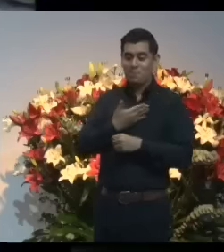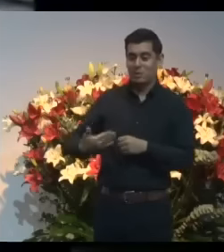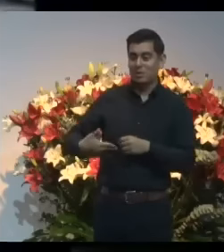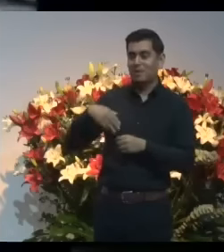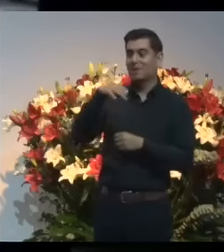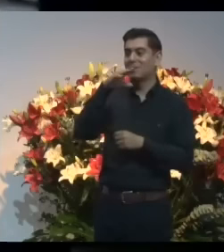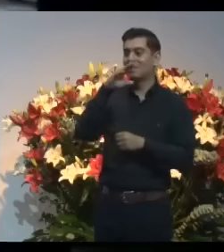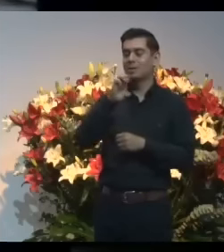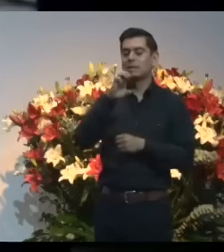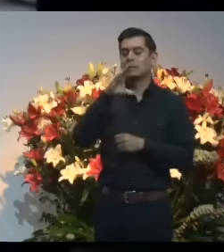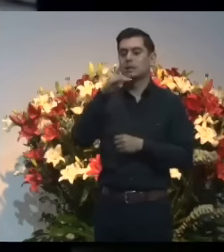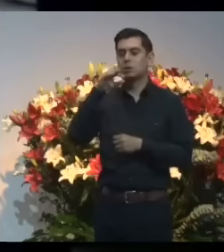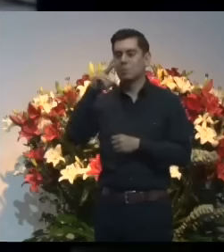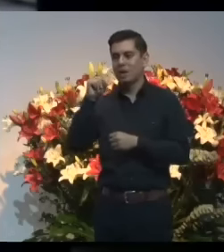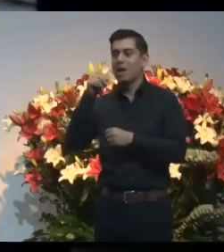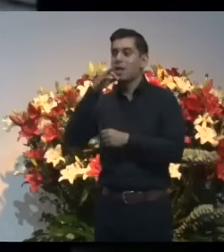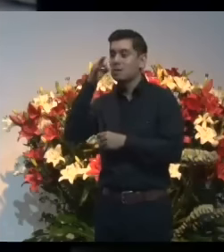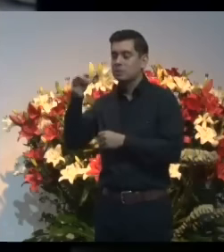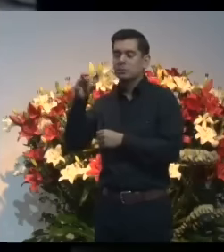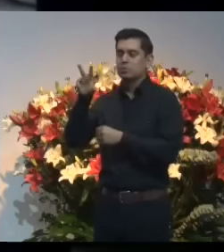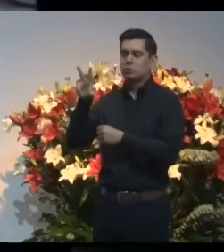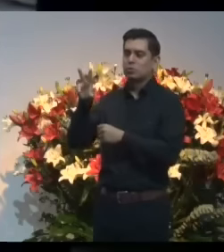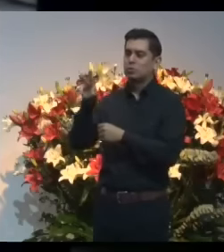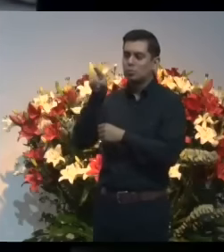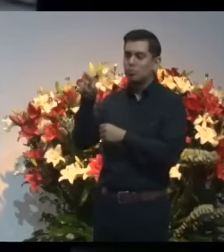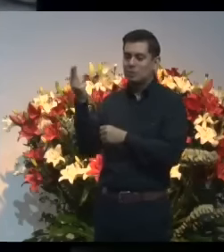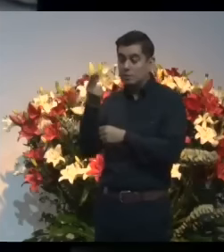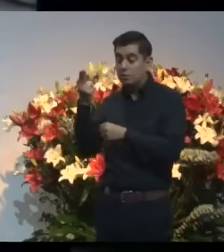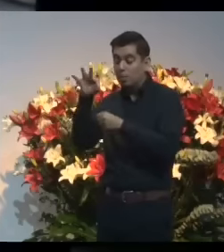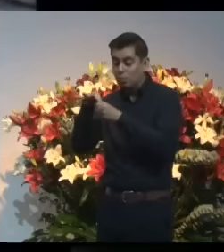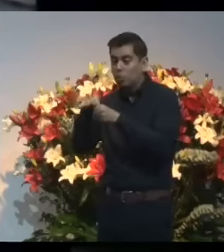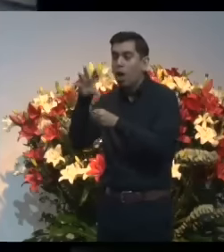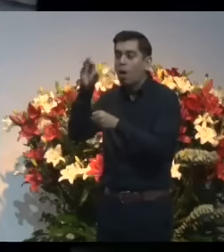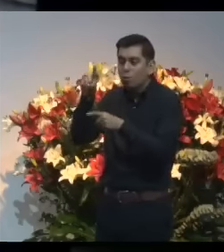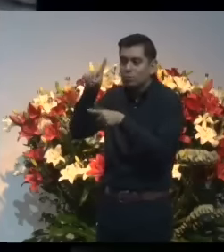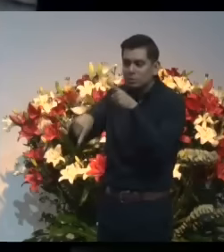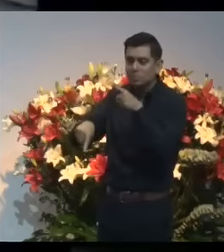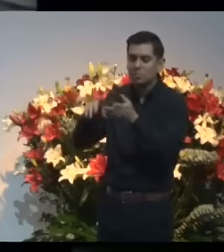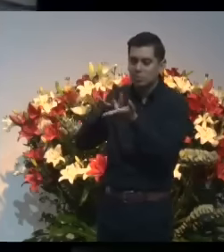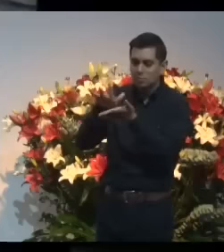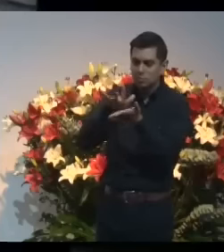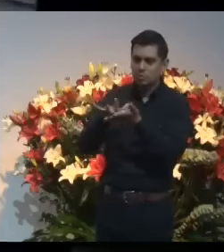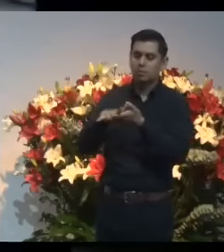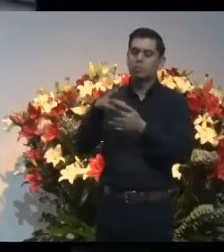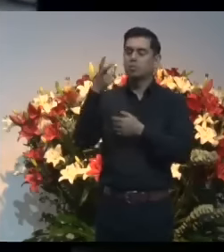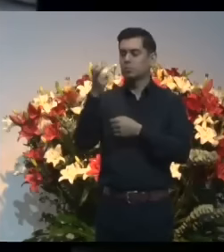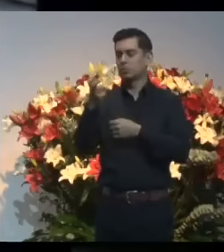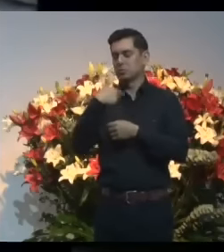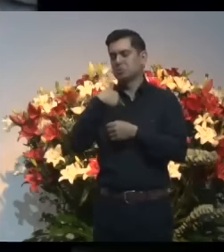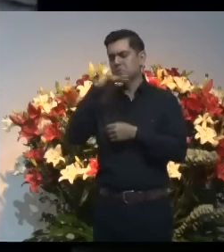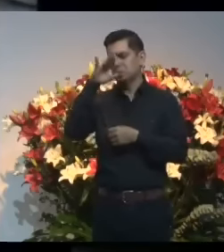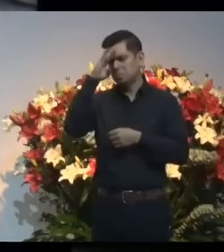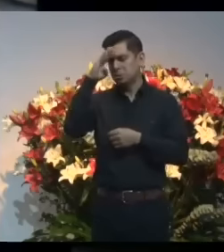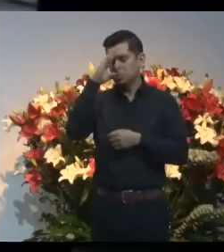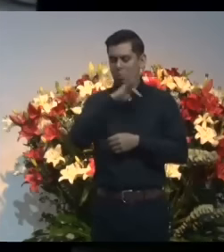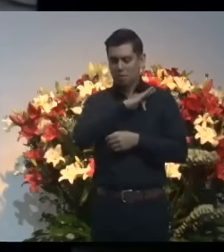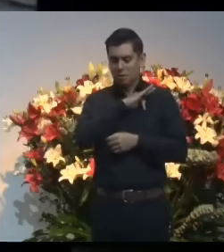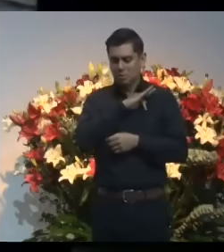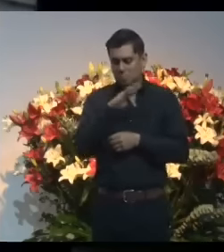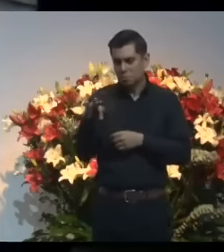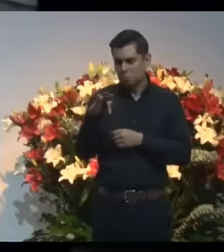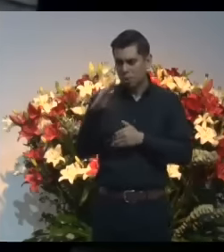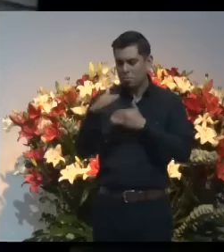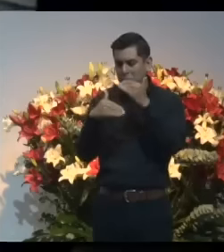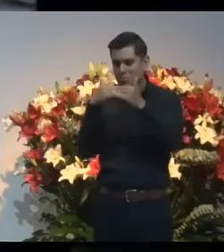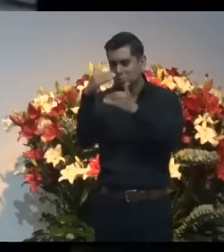gente. Y en ese sentido, lo que yo te diría, pues tengo muchas posibilidades de los próximos días poder comunicar pues, muchísimo